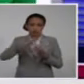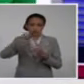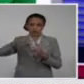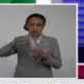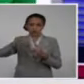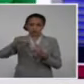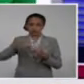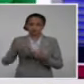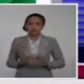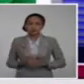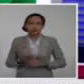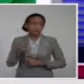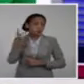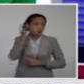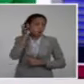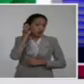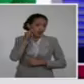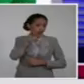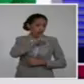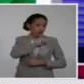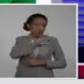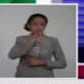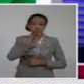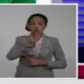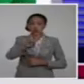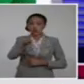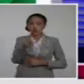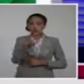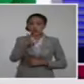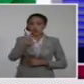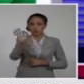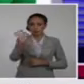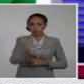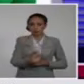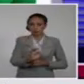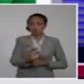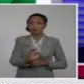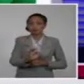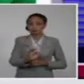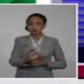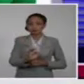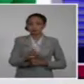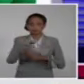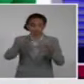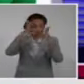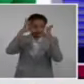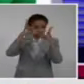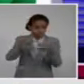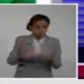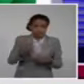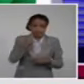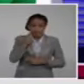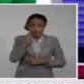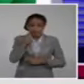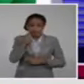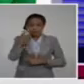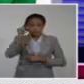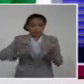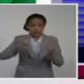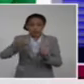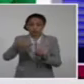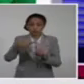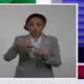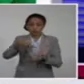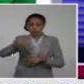sexo femenino ayer el 51,2%. No obstante, en el acumulado de casos diagnosticados en Cuba,